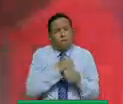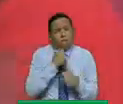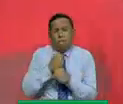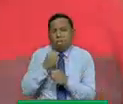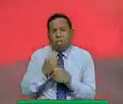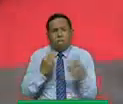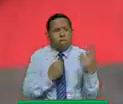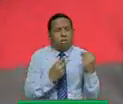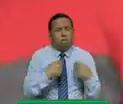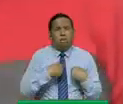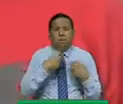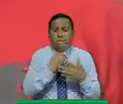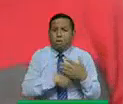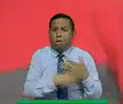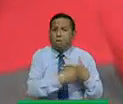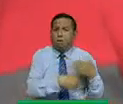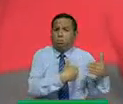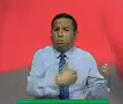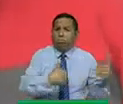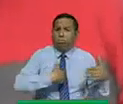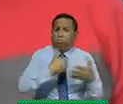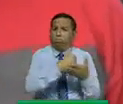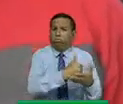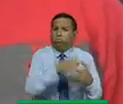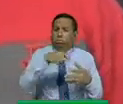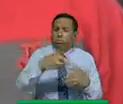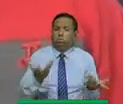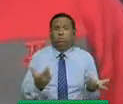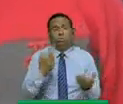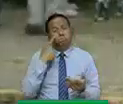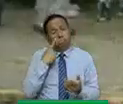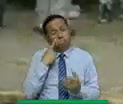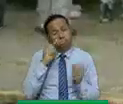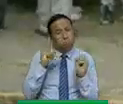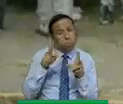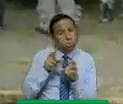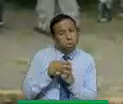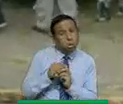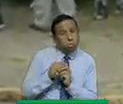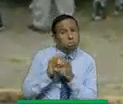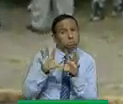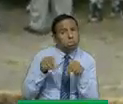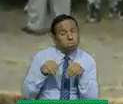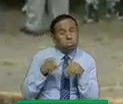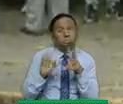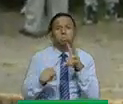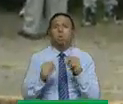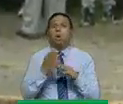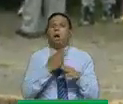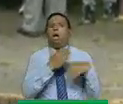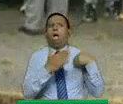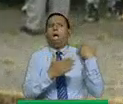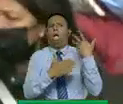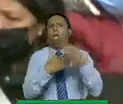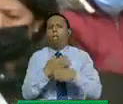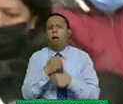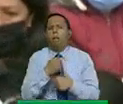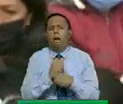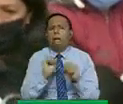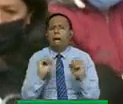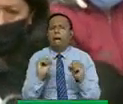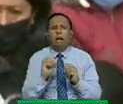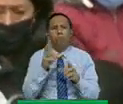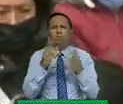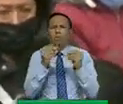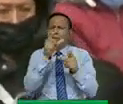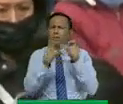Tengo mis hijas que mantener y ojalá haya esta oportunidad. Lleva años sin empleo, al igual que miles de las personas que llegaron con